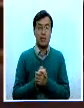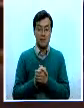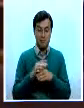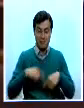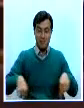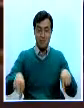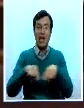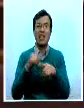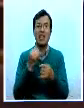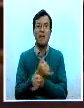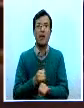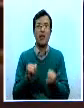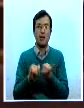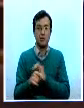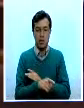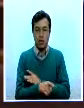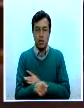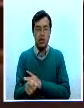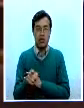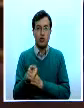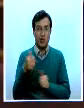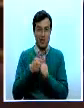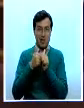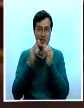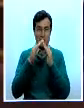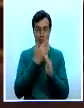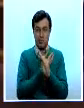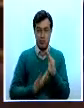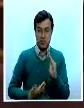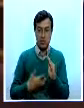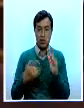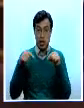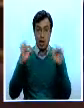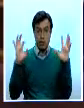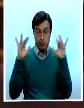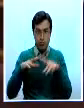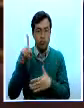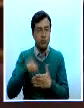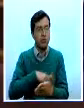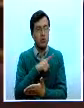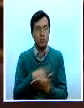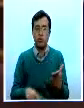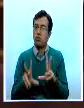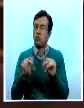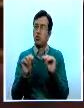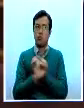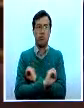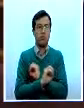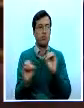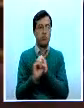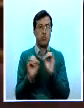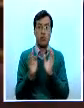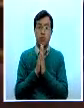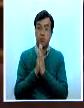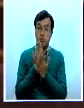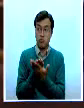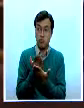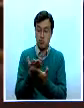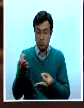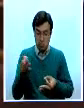sido autorizado para ningún para ningún movimiento para ninguna tampoco ha venido ninguna ninguna solicitud